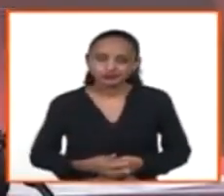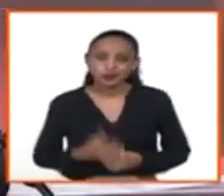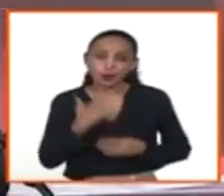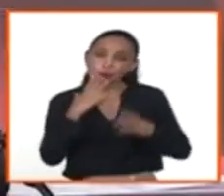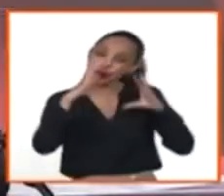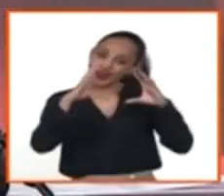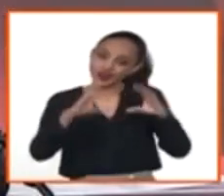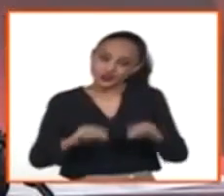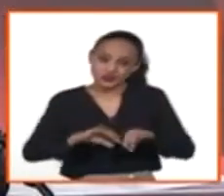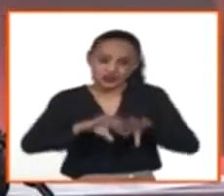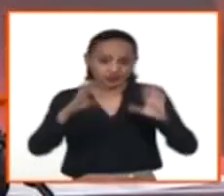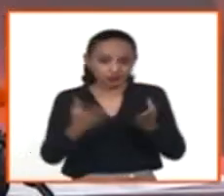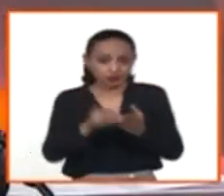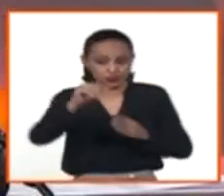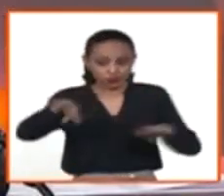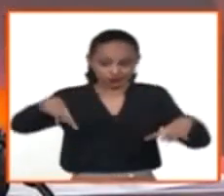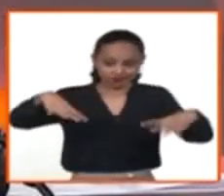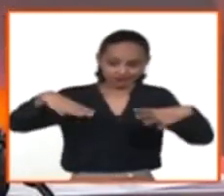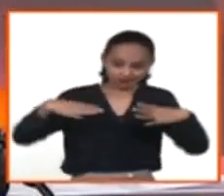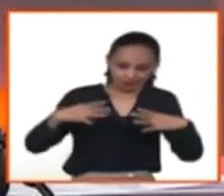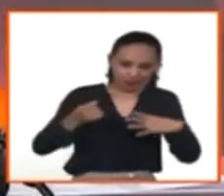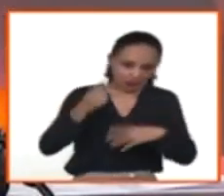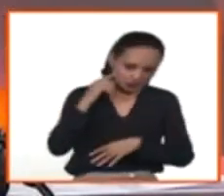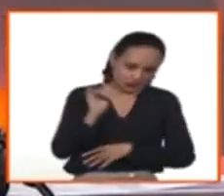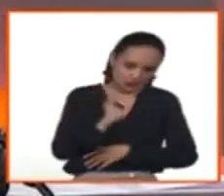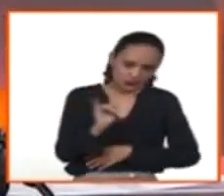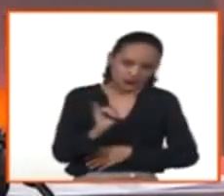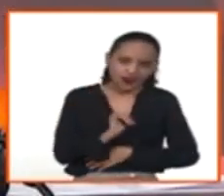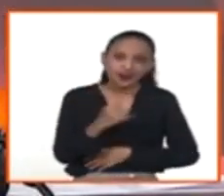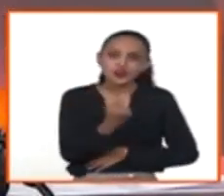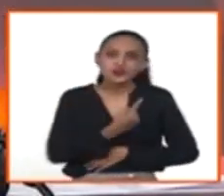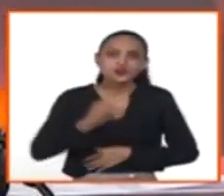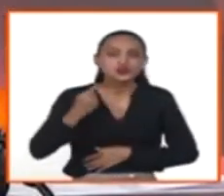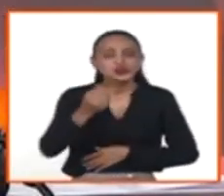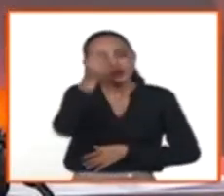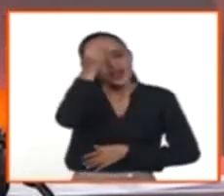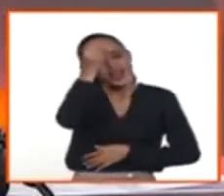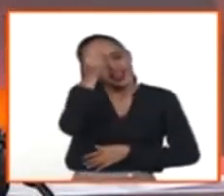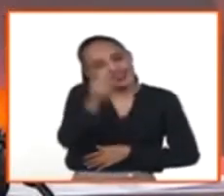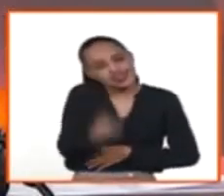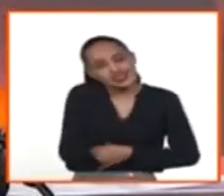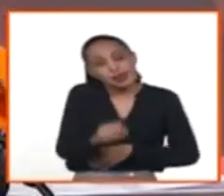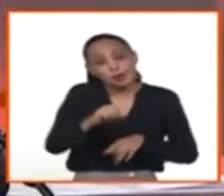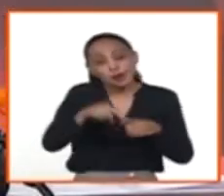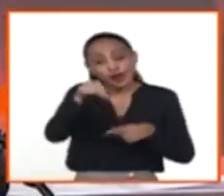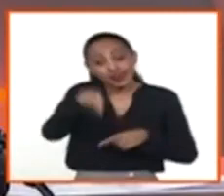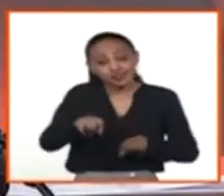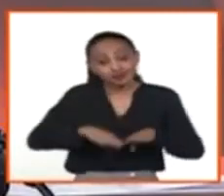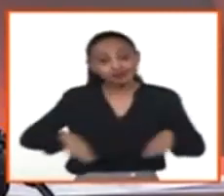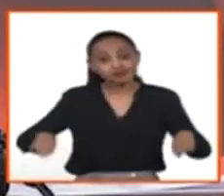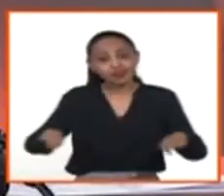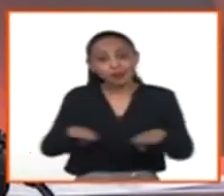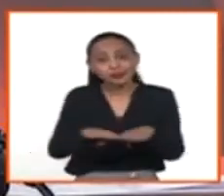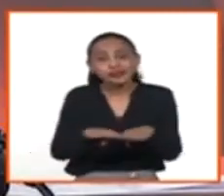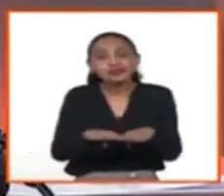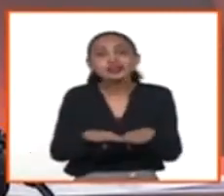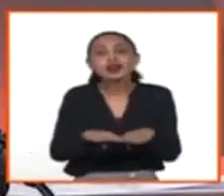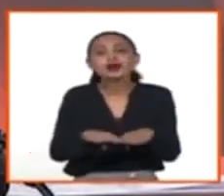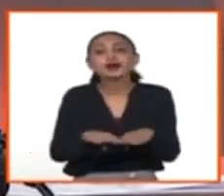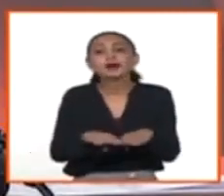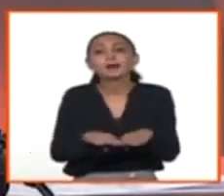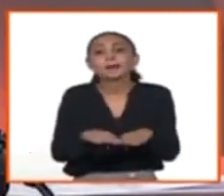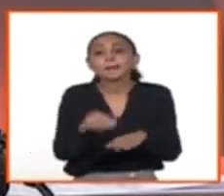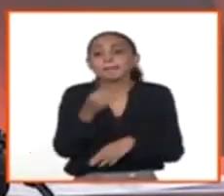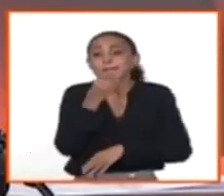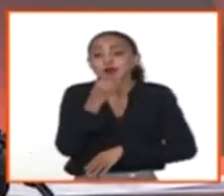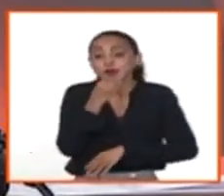radioyentes. Nosotros queríamos agradecer, por supuesto, tener la oportunidad de en un espacio como este poder, desde la mirada de la